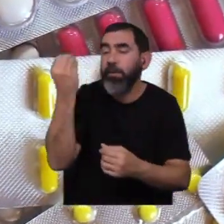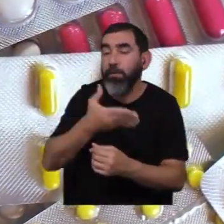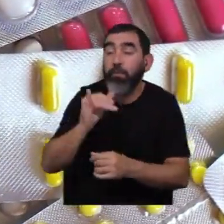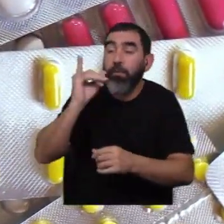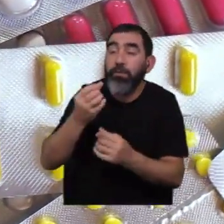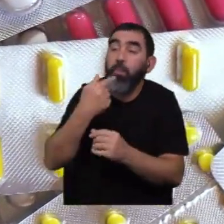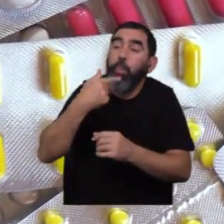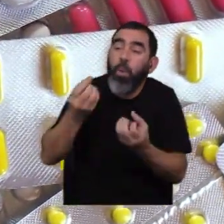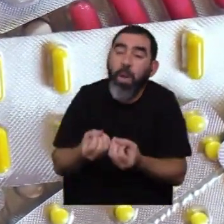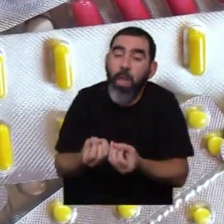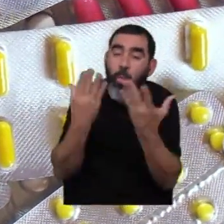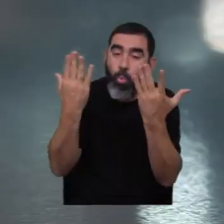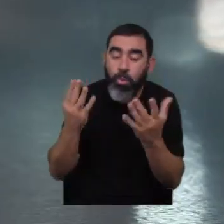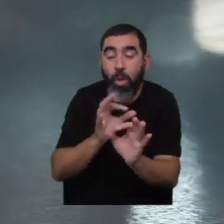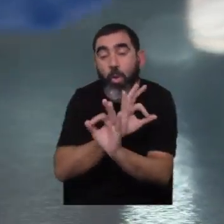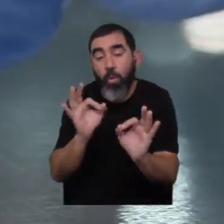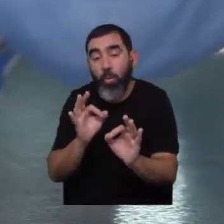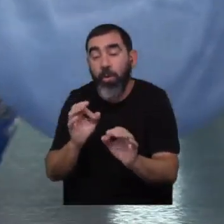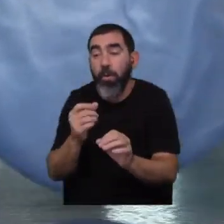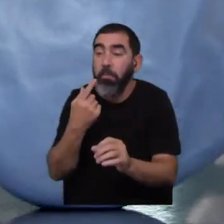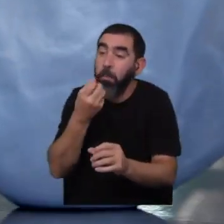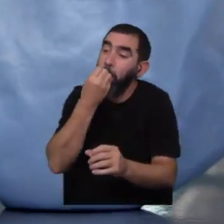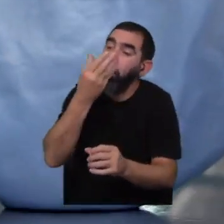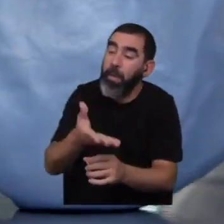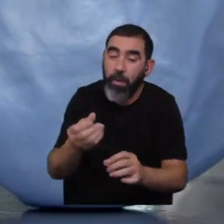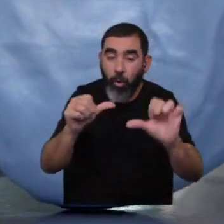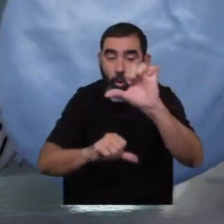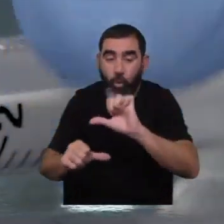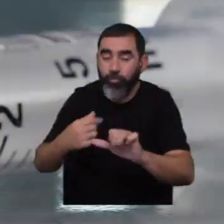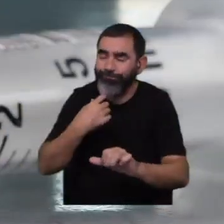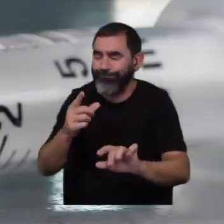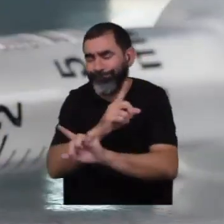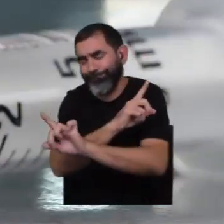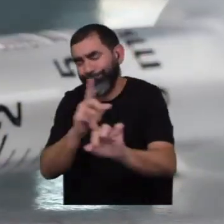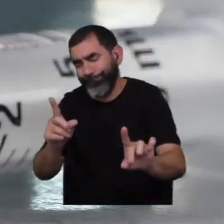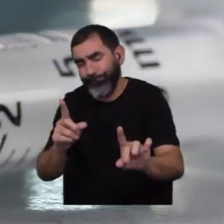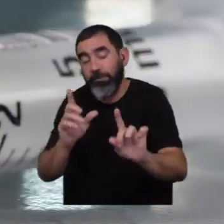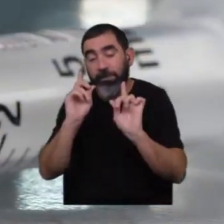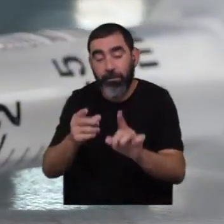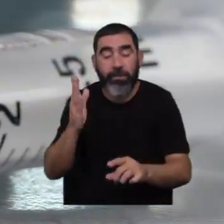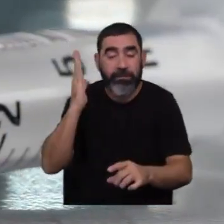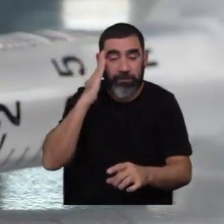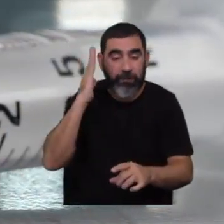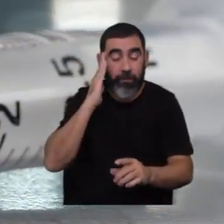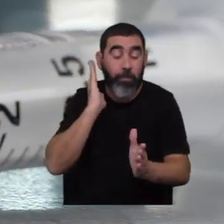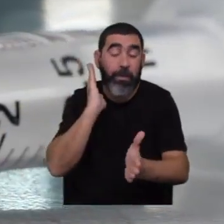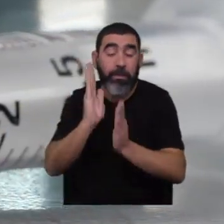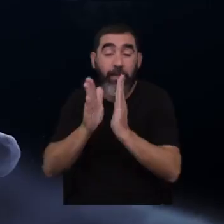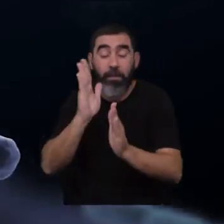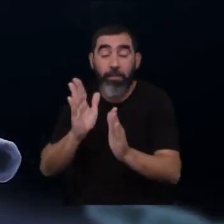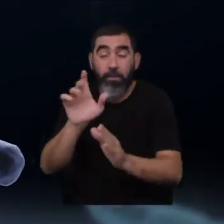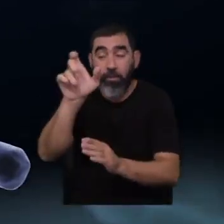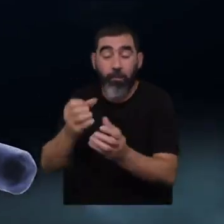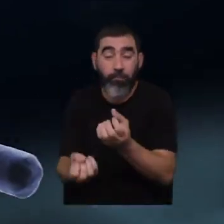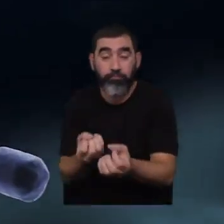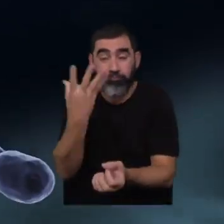más efectivos, qué antibióticos nosotros vimos que en el laboratorio no son tan efectivos para tratar a los